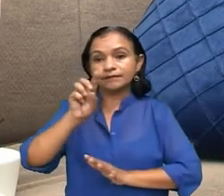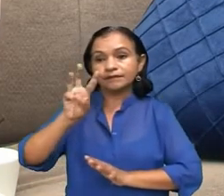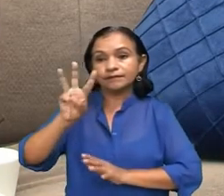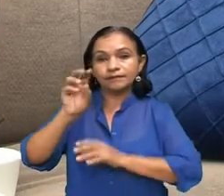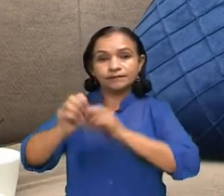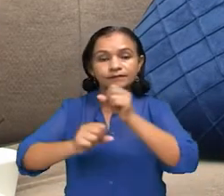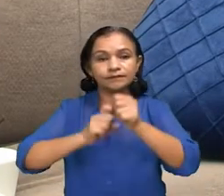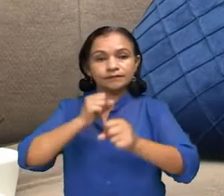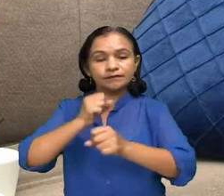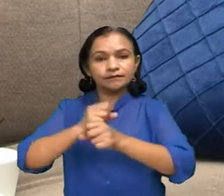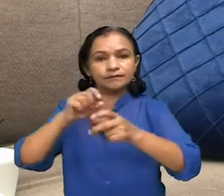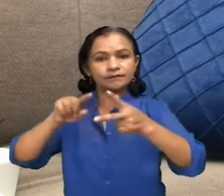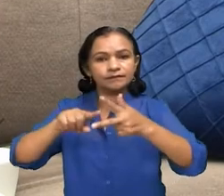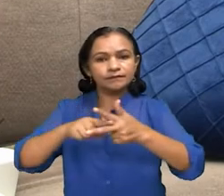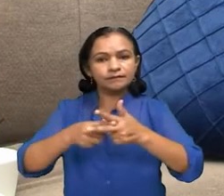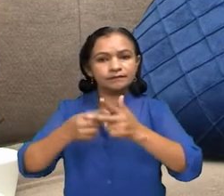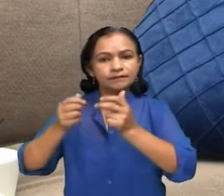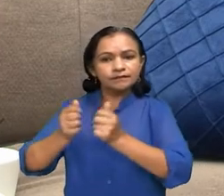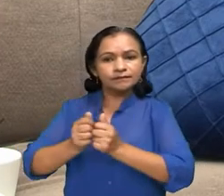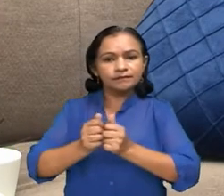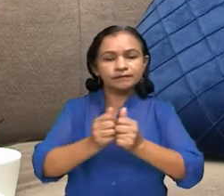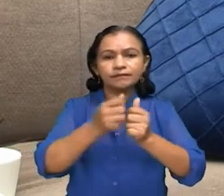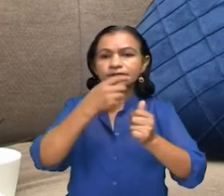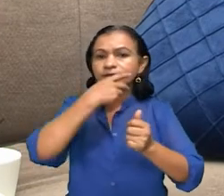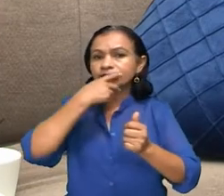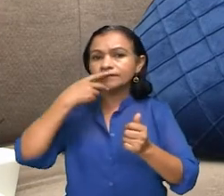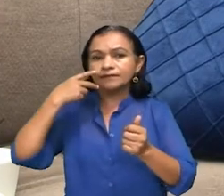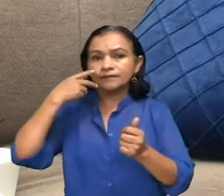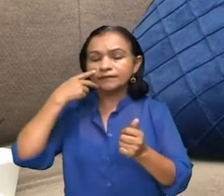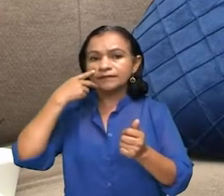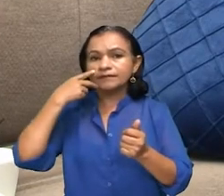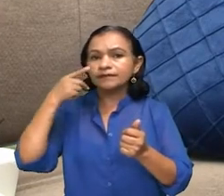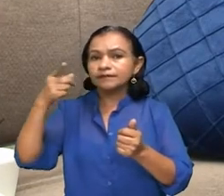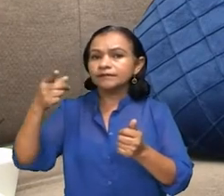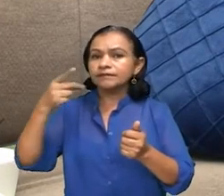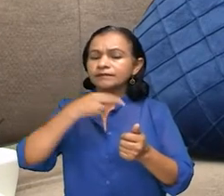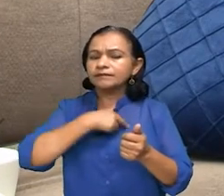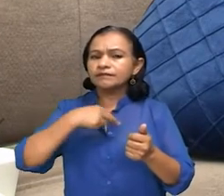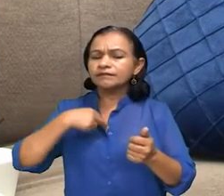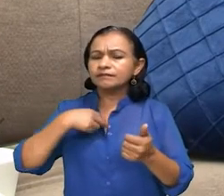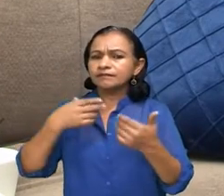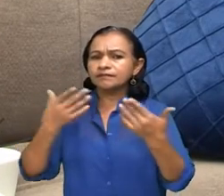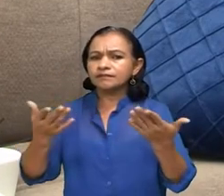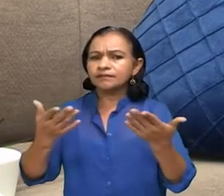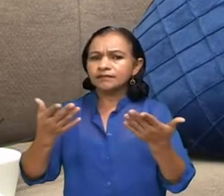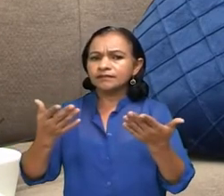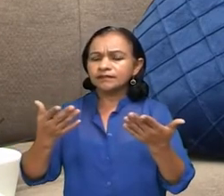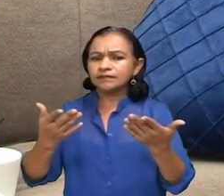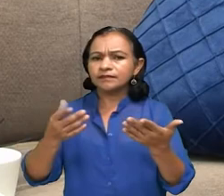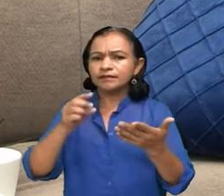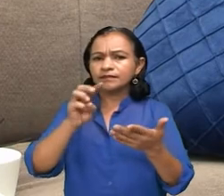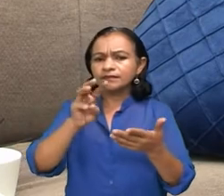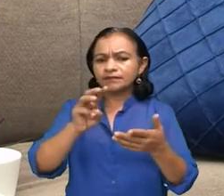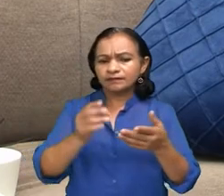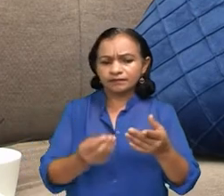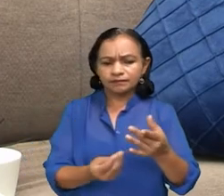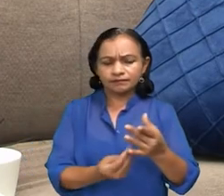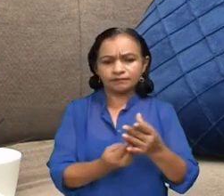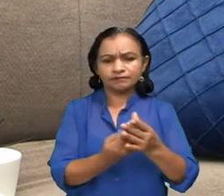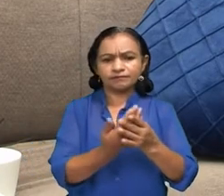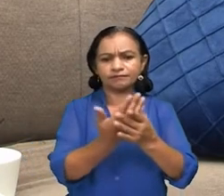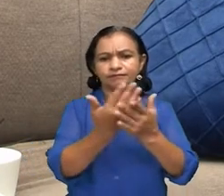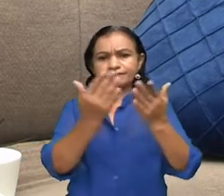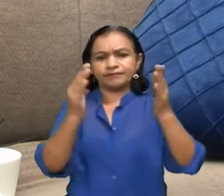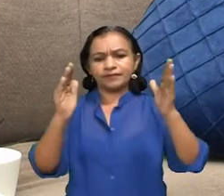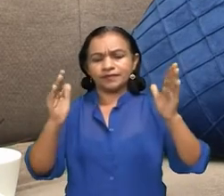estaban emprendiendo en acompañamiento con su padre para la impresión en 3D. Okay. Entonces